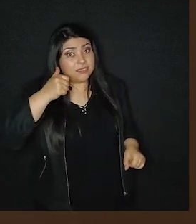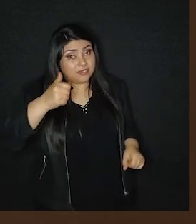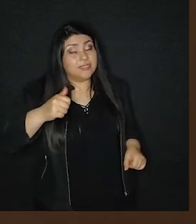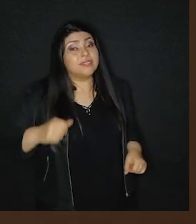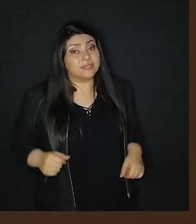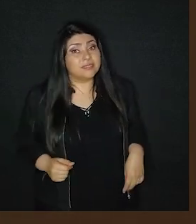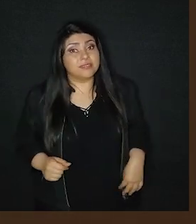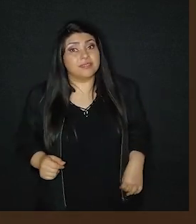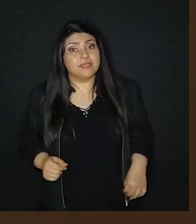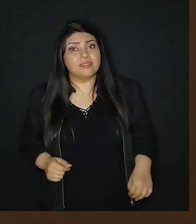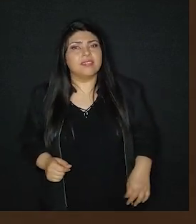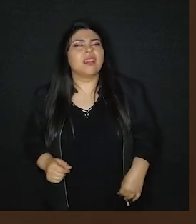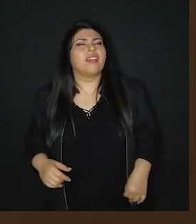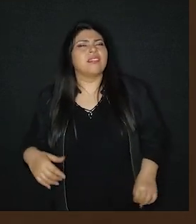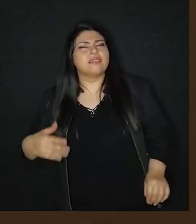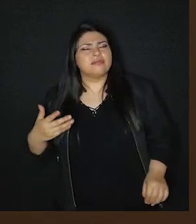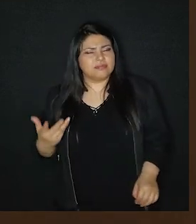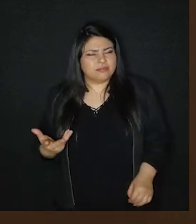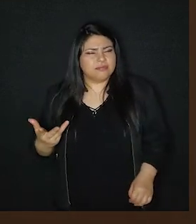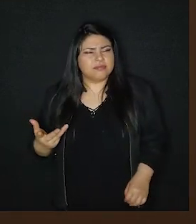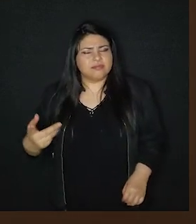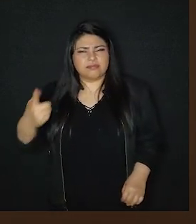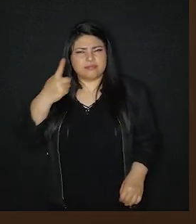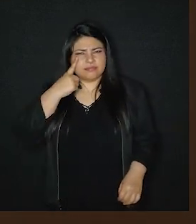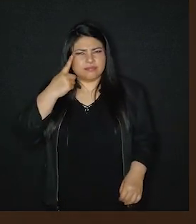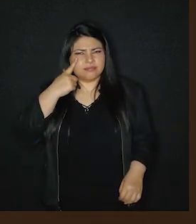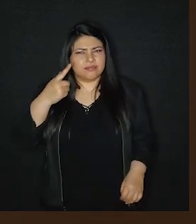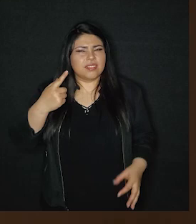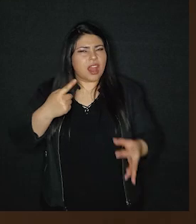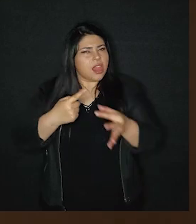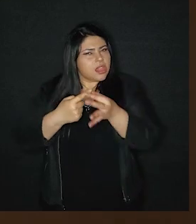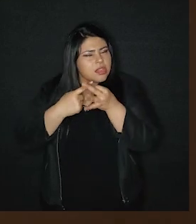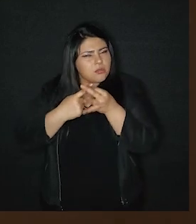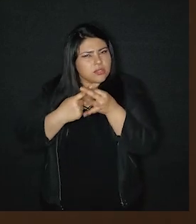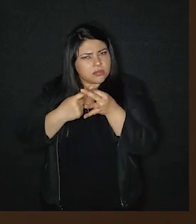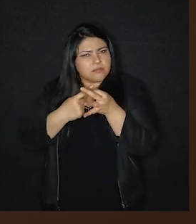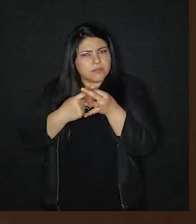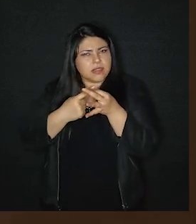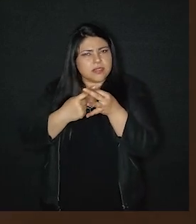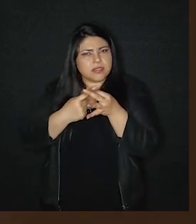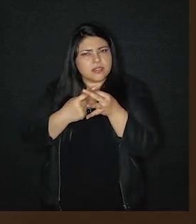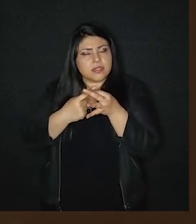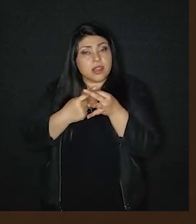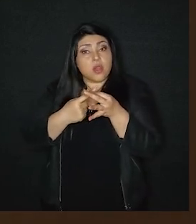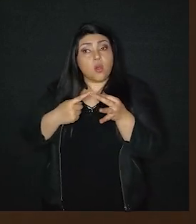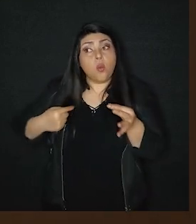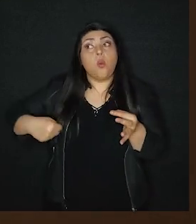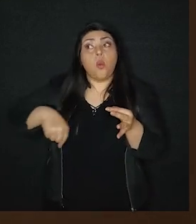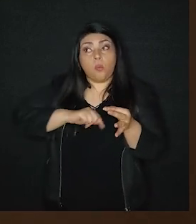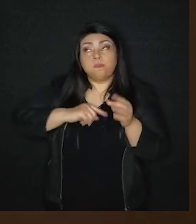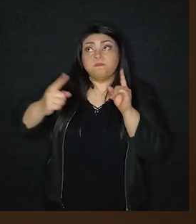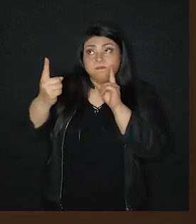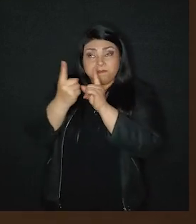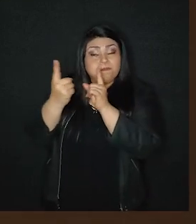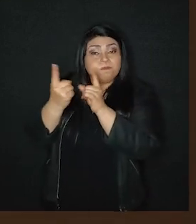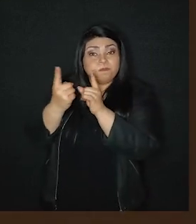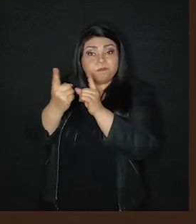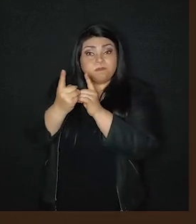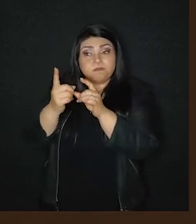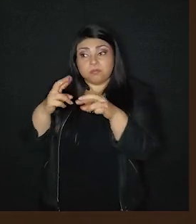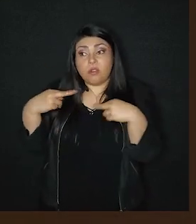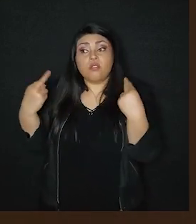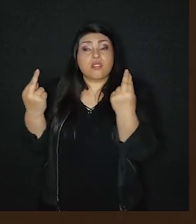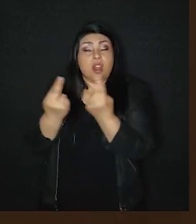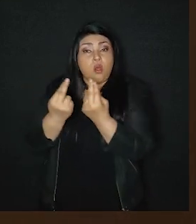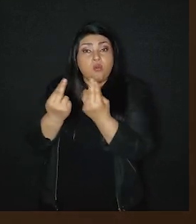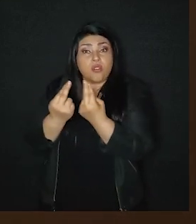hay algo Hay algo especial cuando nosotros nos congregamos que